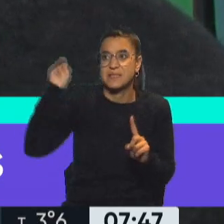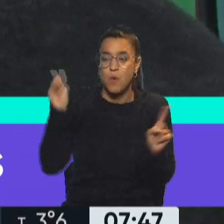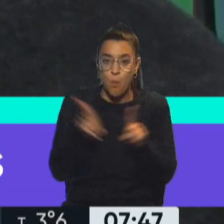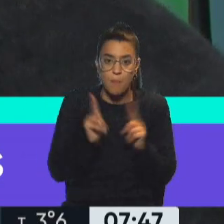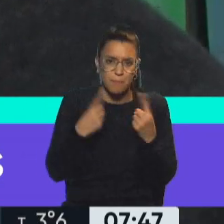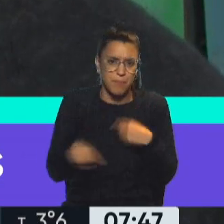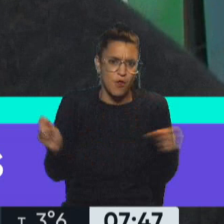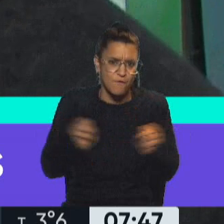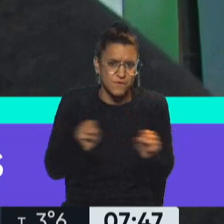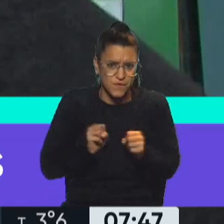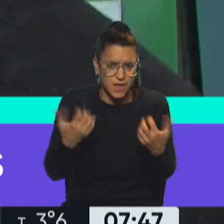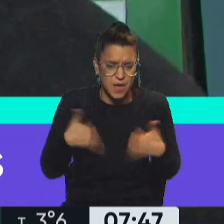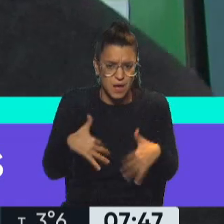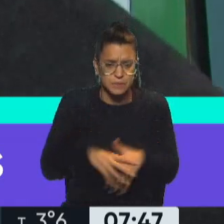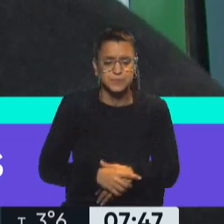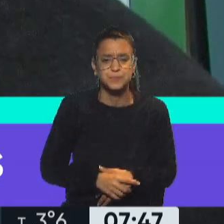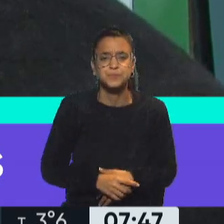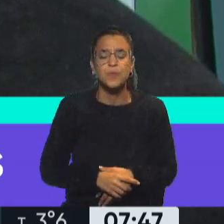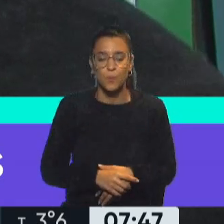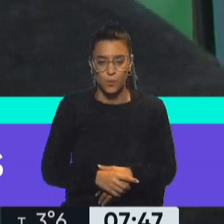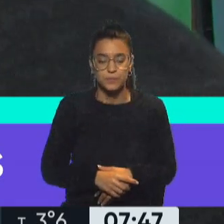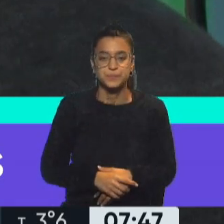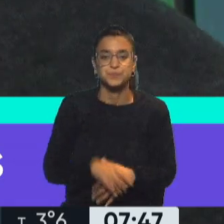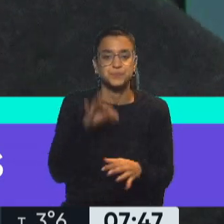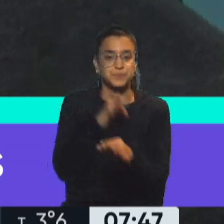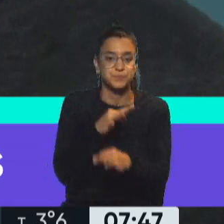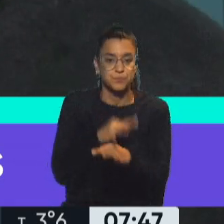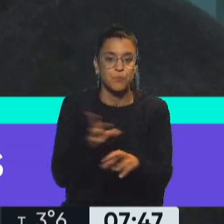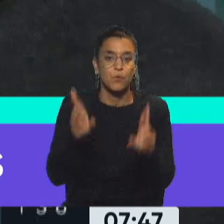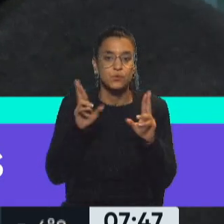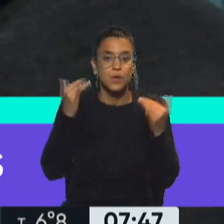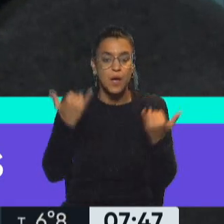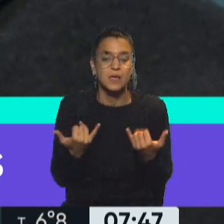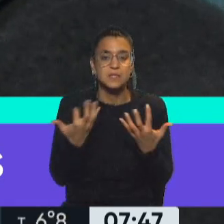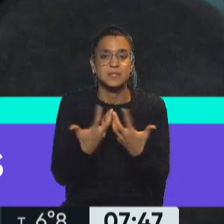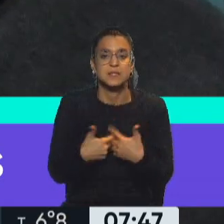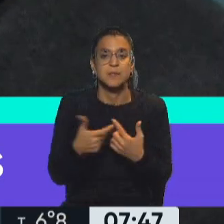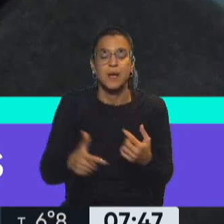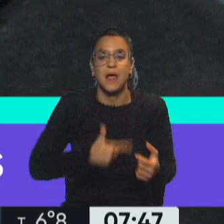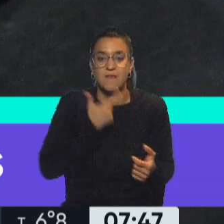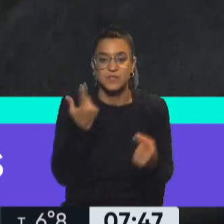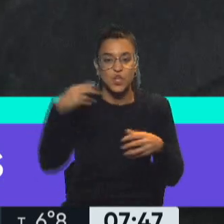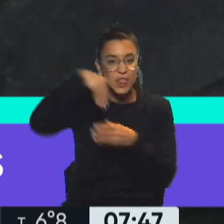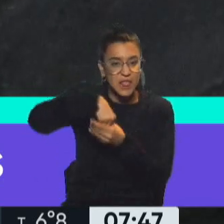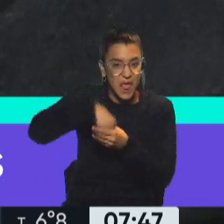sí tenemos una mañana bastante fría. Bueno, el colegio por suerte cuenta con un sistema de calefacción